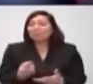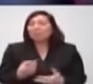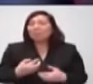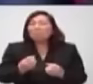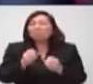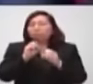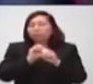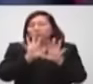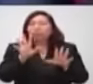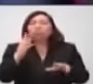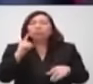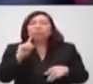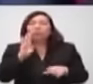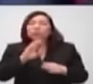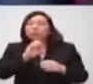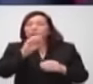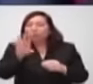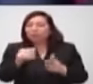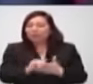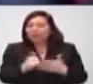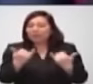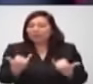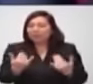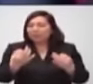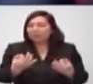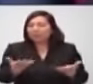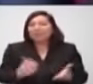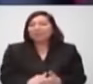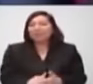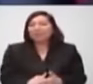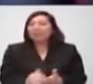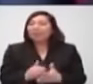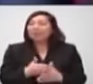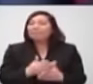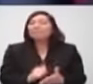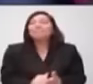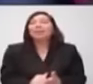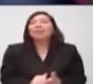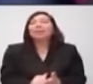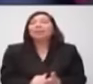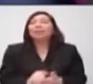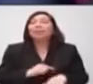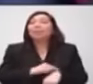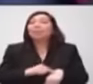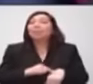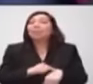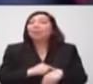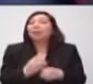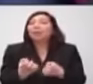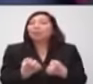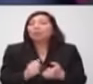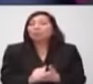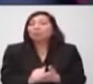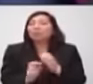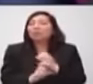polución, etcétera, etcétera. Que eso realmente es parte del atraso que una economía